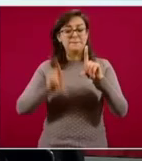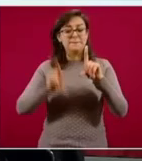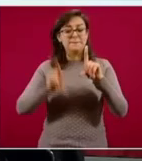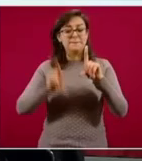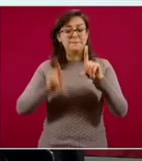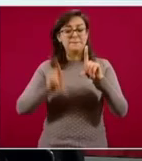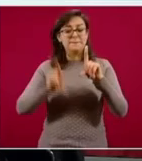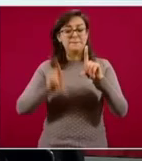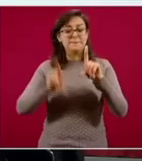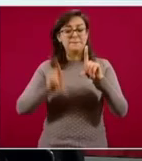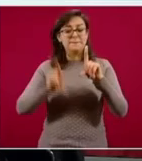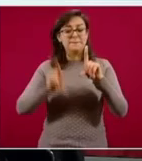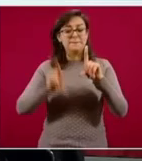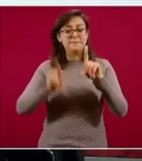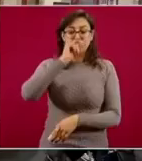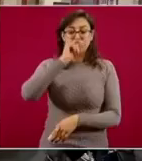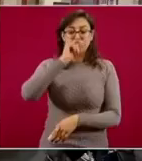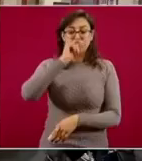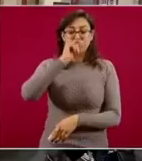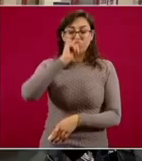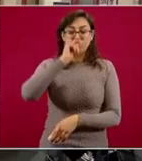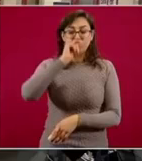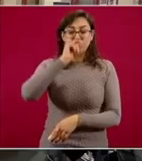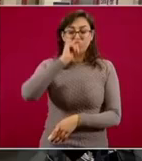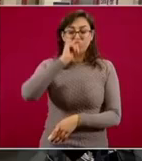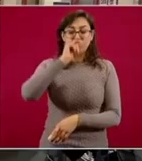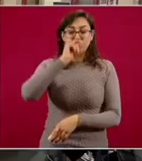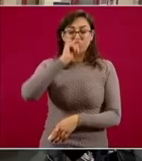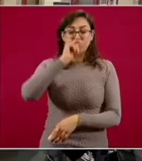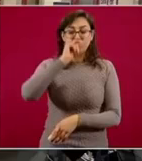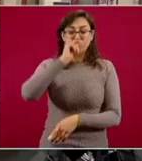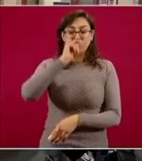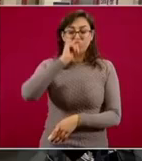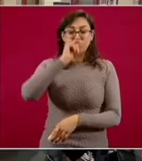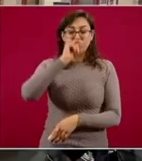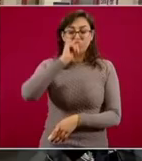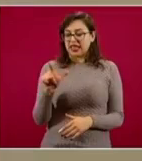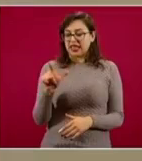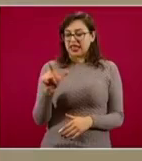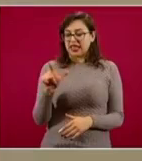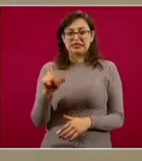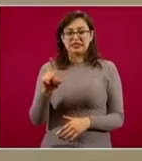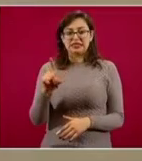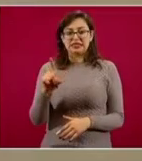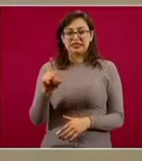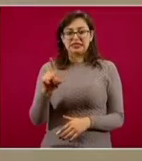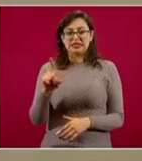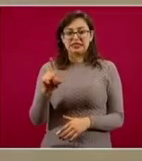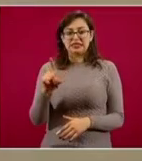nuestra razón de letalidad, que en promedio ha estado cercana al 10%.